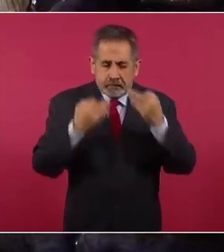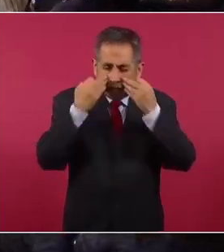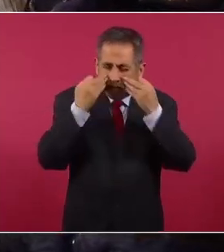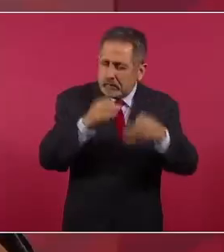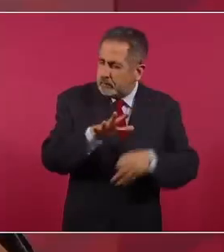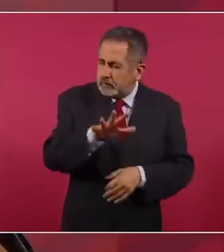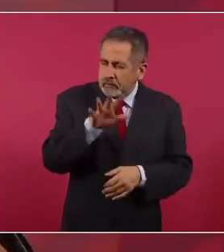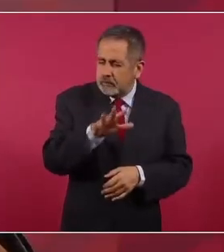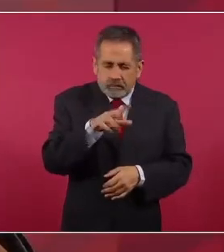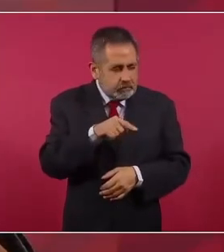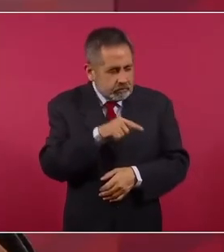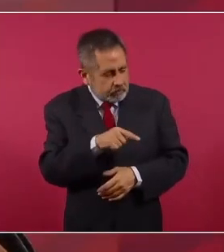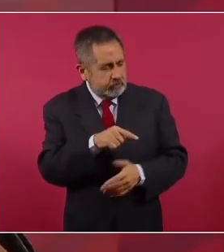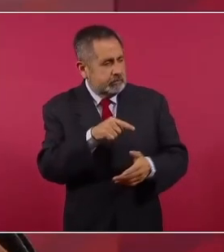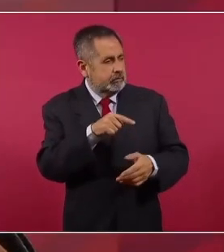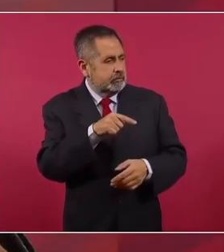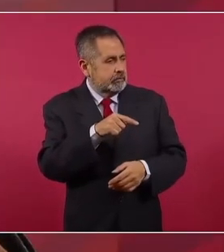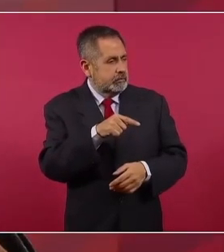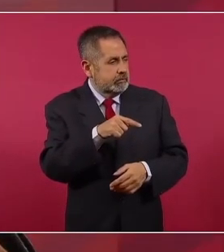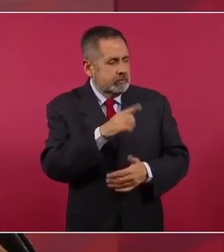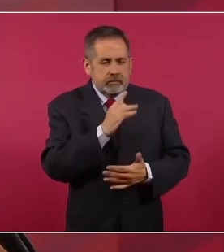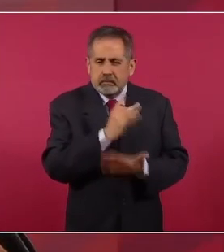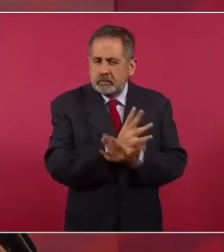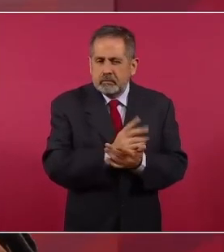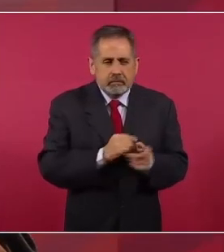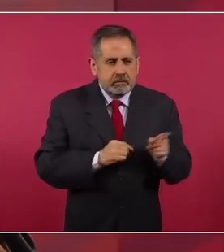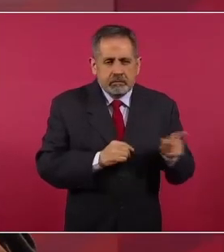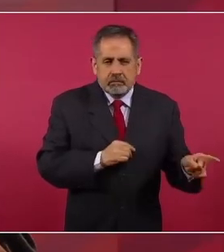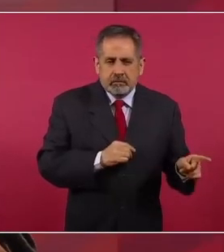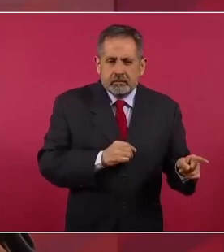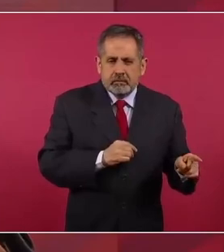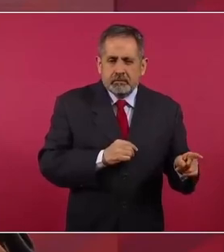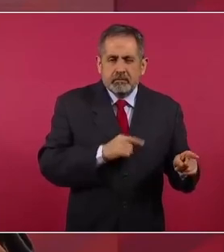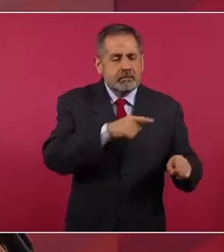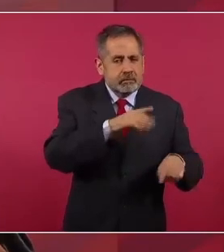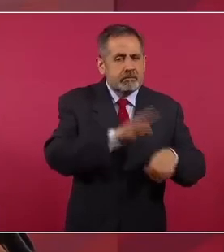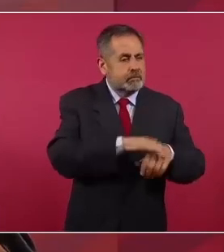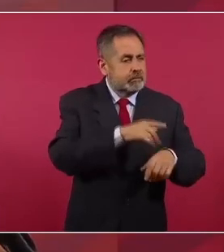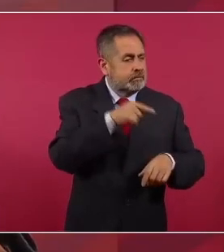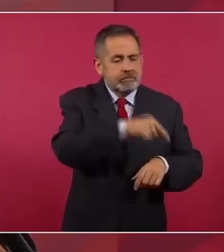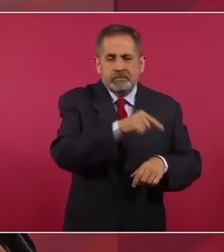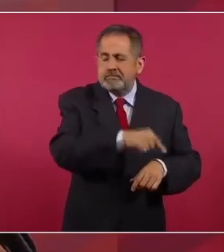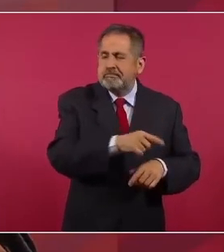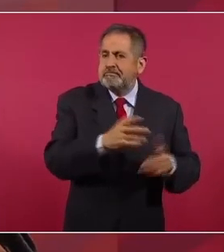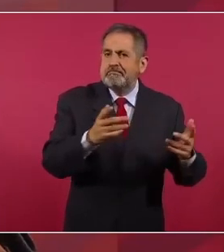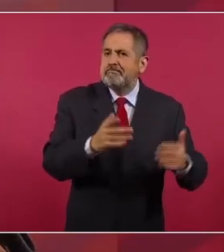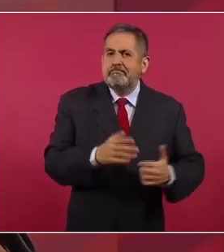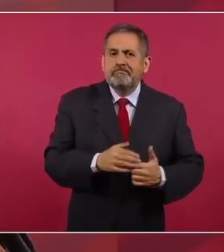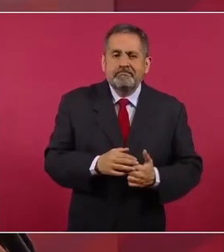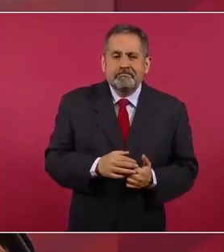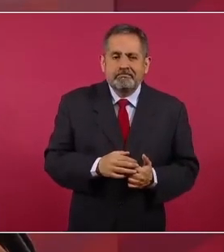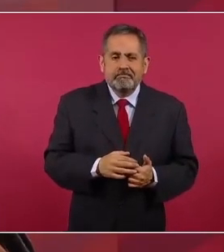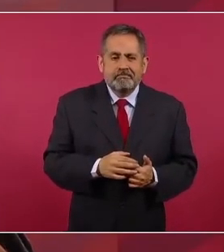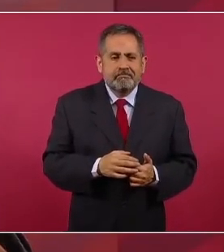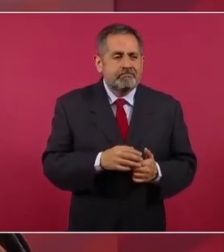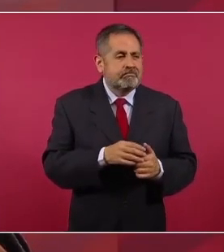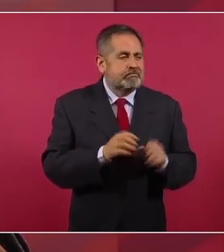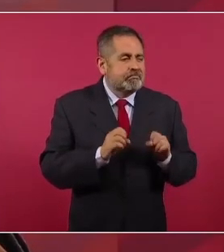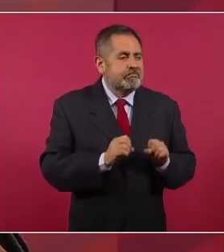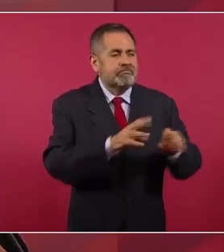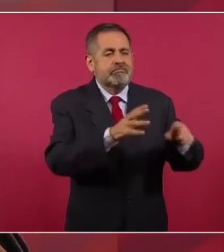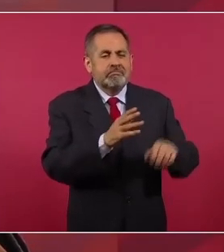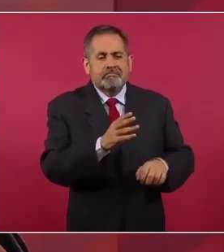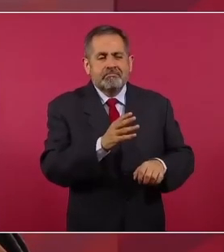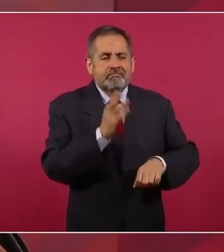notoriamente más impunidad,